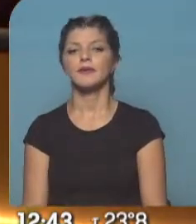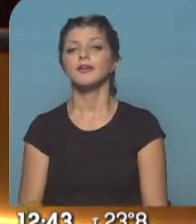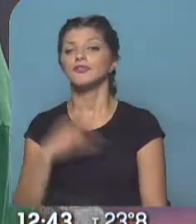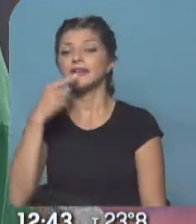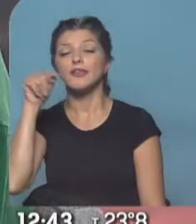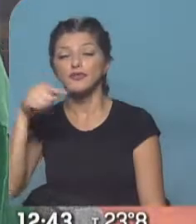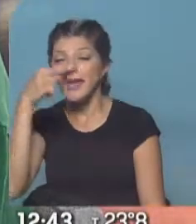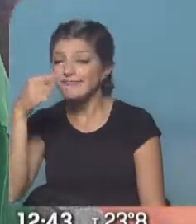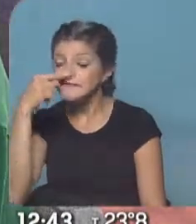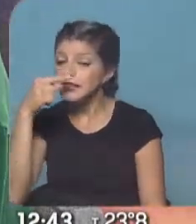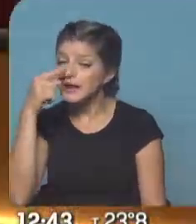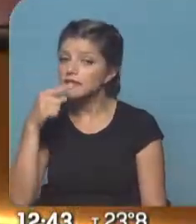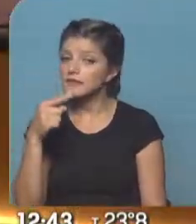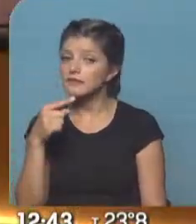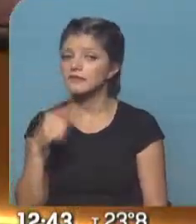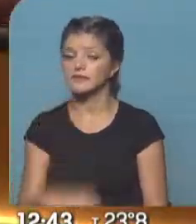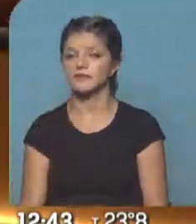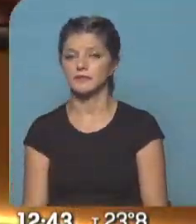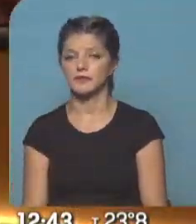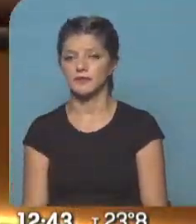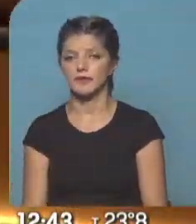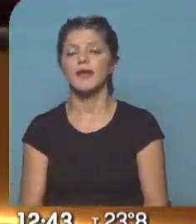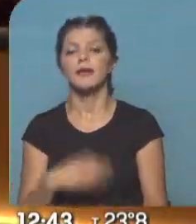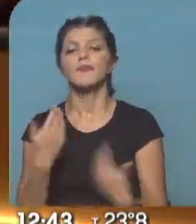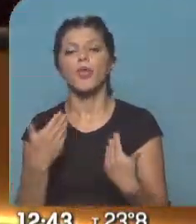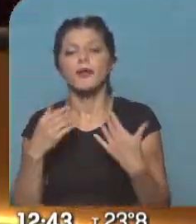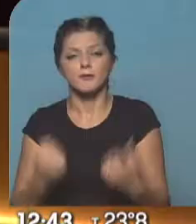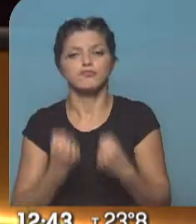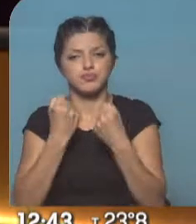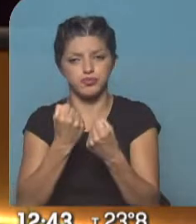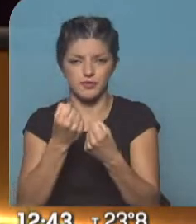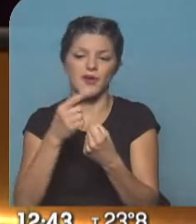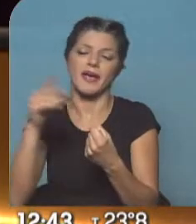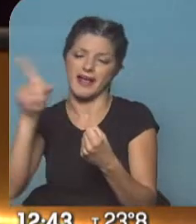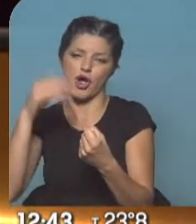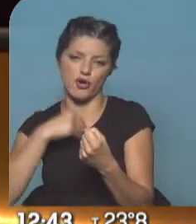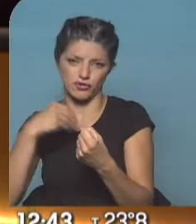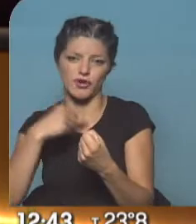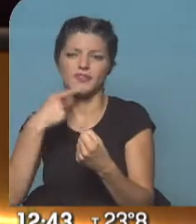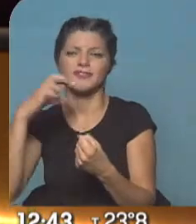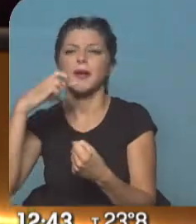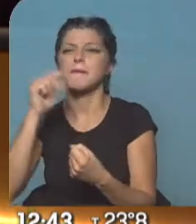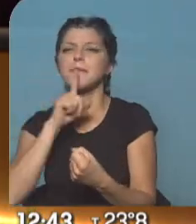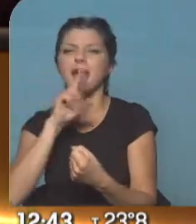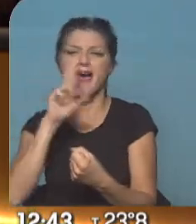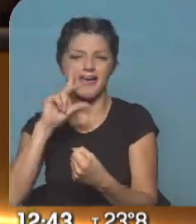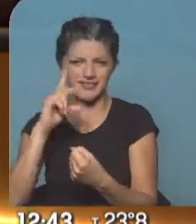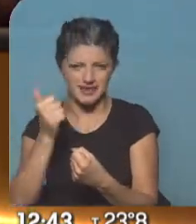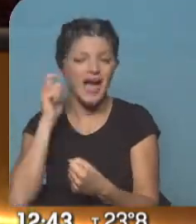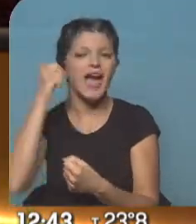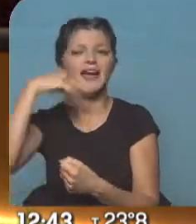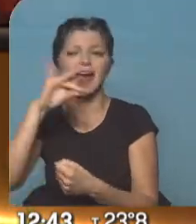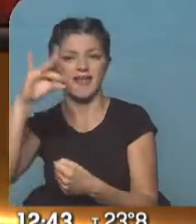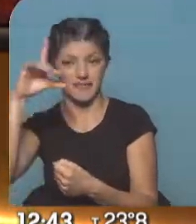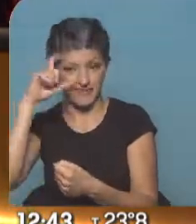intereses era cómo reconstruir, fortalecer lo que en el lenguaje católico es la patria grande. Y que él iba a tratar de